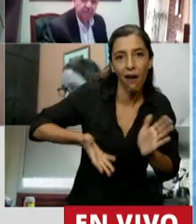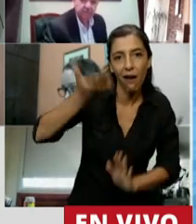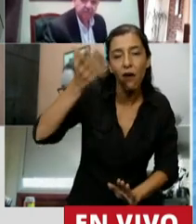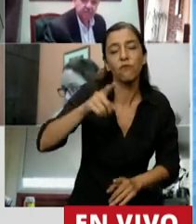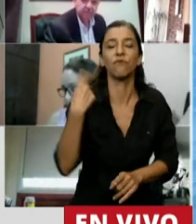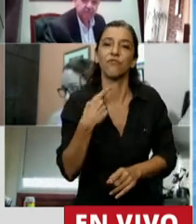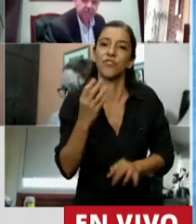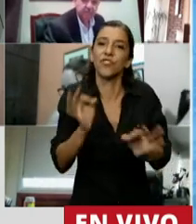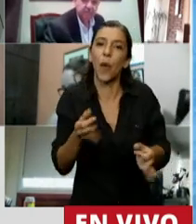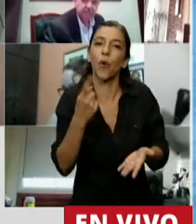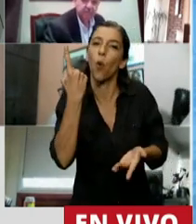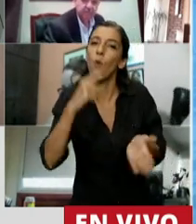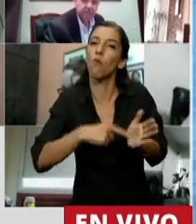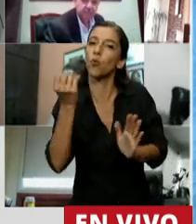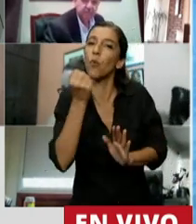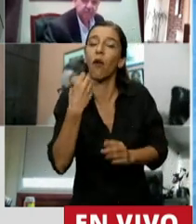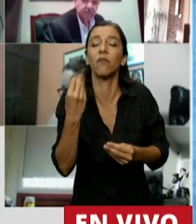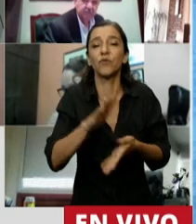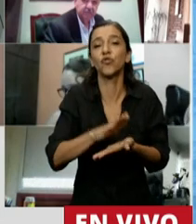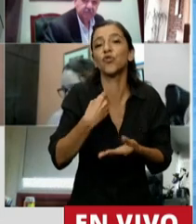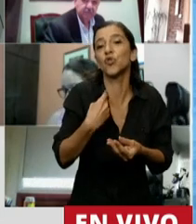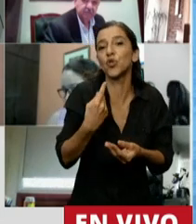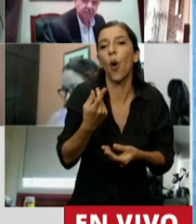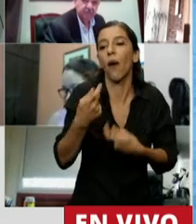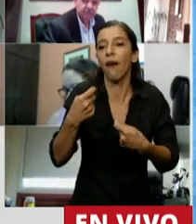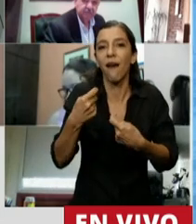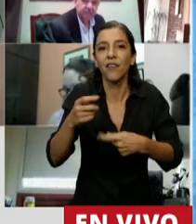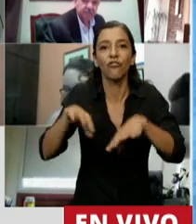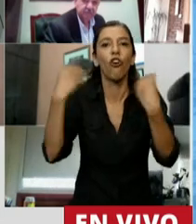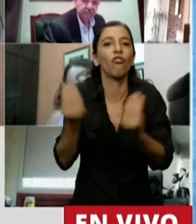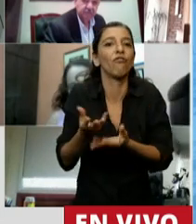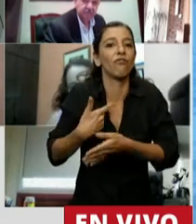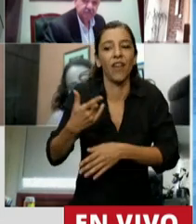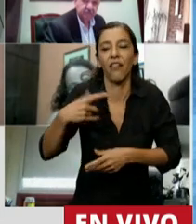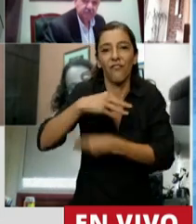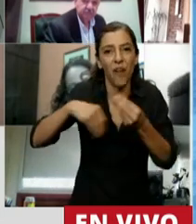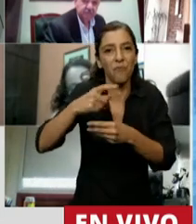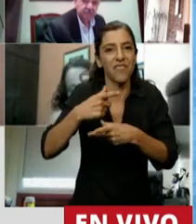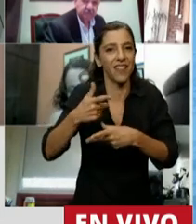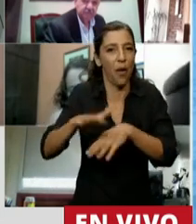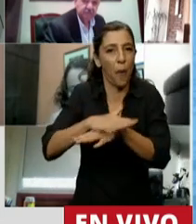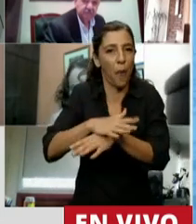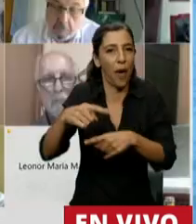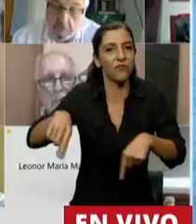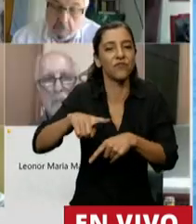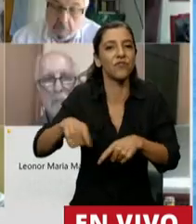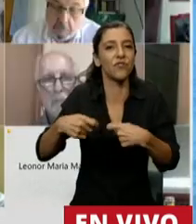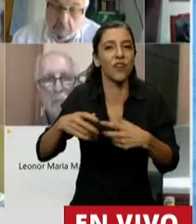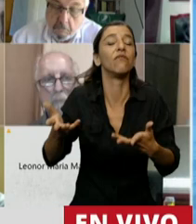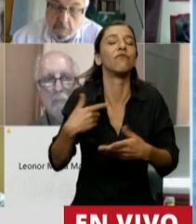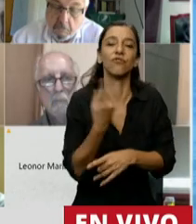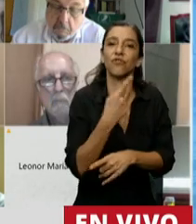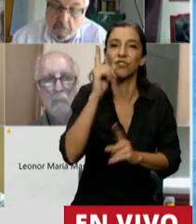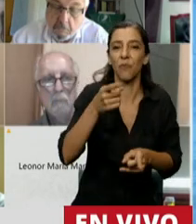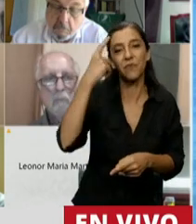pone sobre la mesa es el costo de vida. Y aquí también esta fórmula está protegiendo de la inflación a los jubilados a